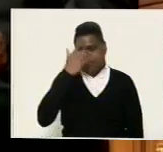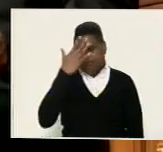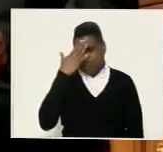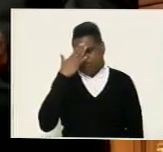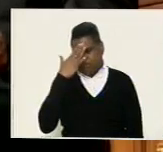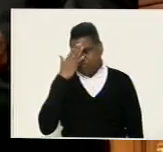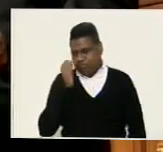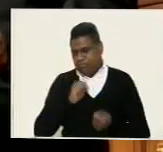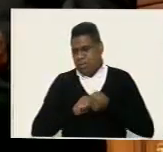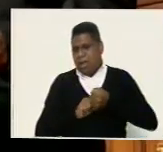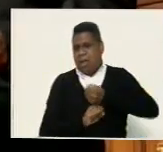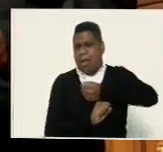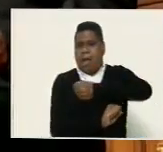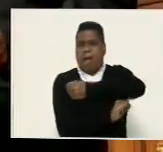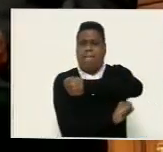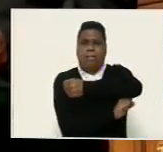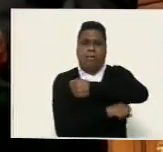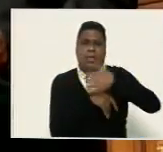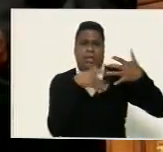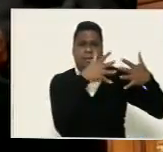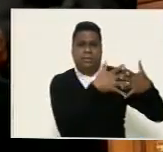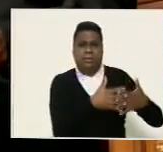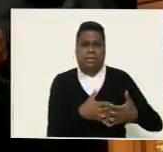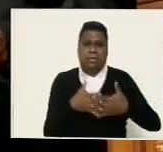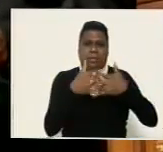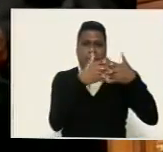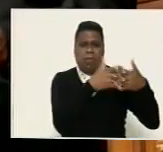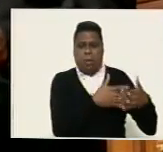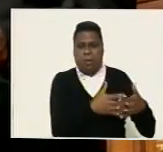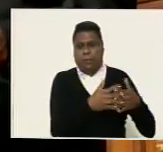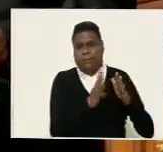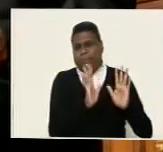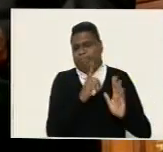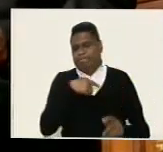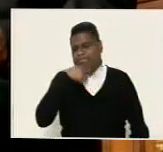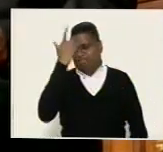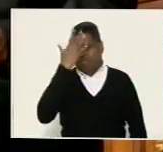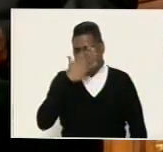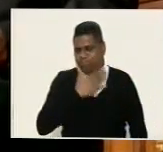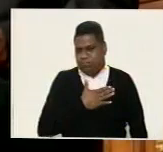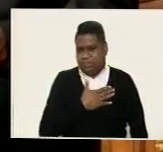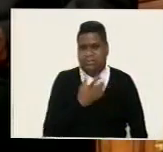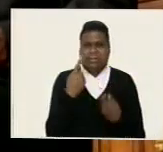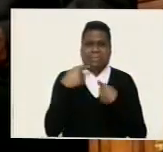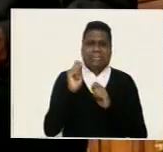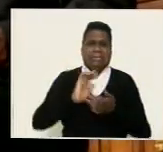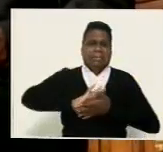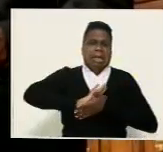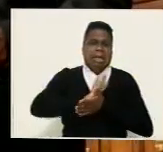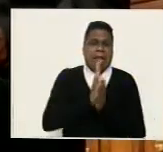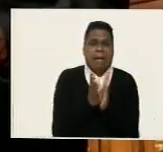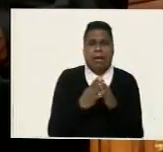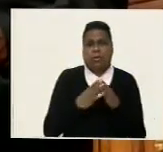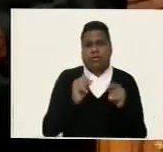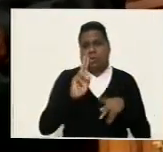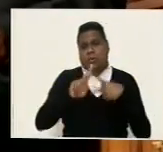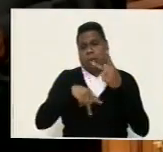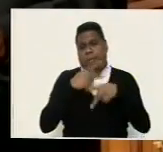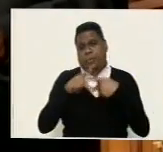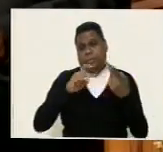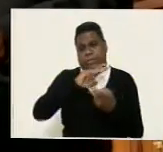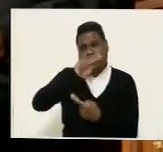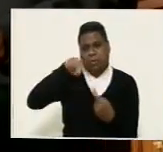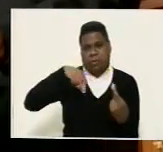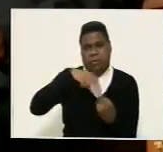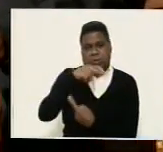vergonzosamente al imperio, al imperialismo norteamericano, para tratar de acabar con todos los procesos